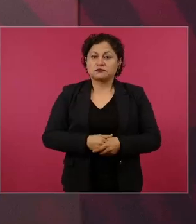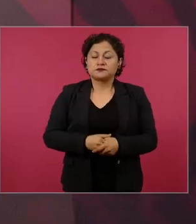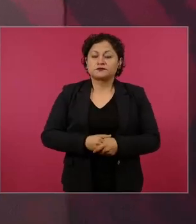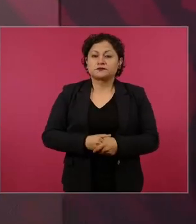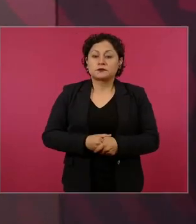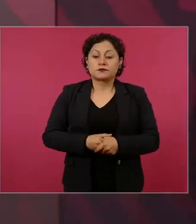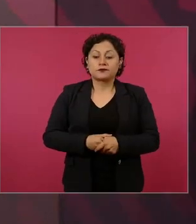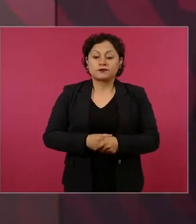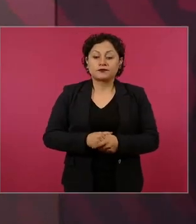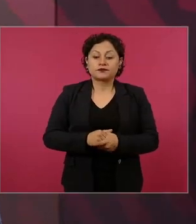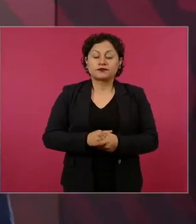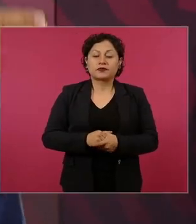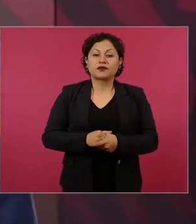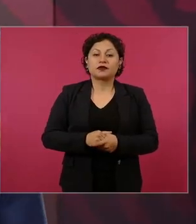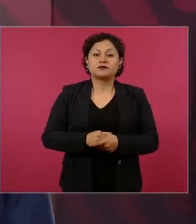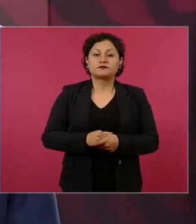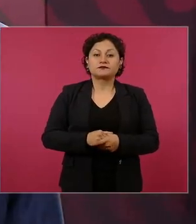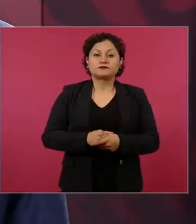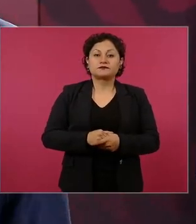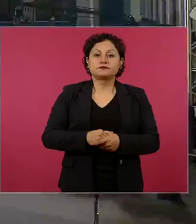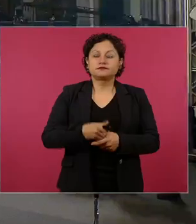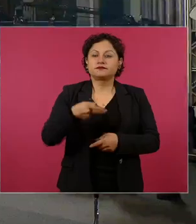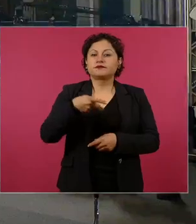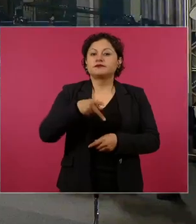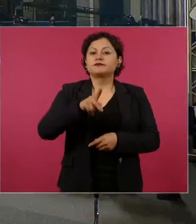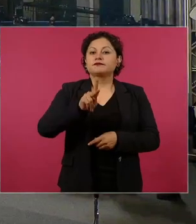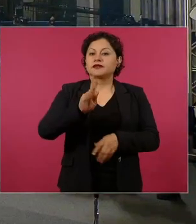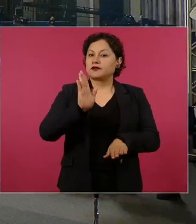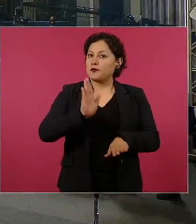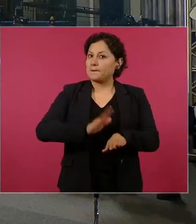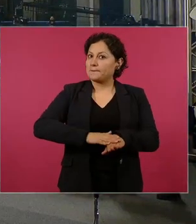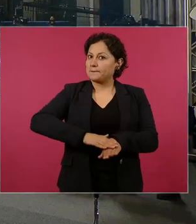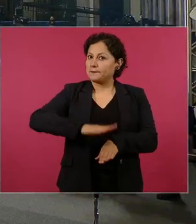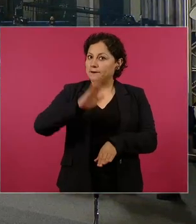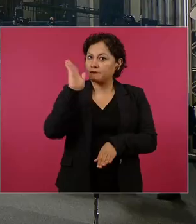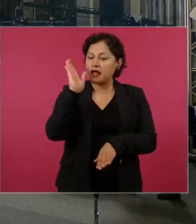Pero tampoco sabía lo que les voy a decir, de que